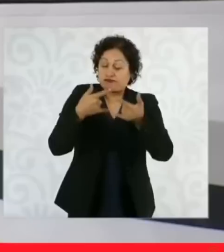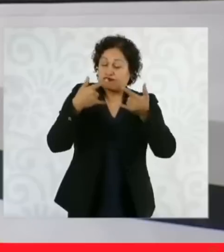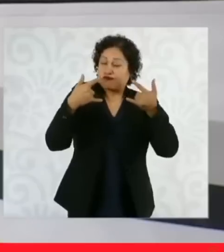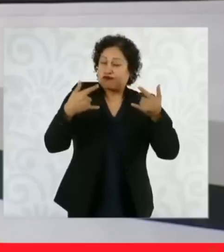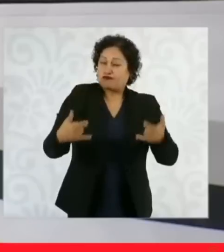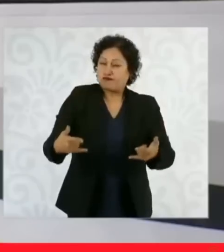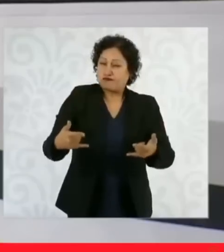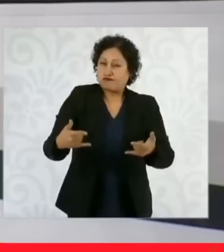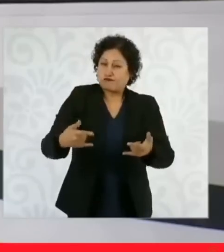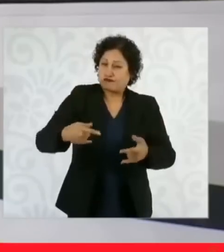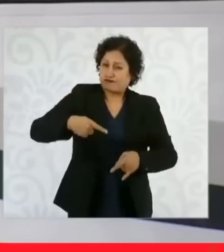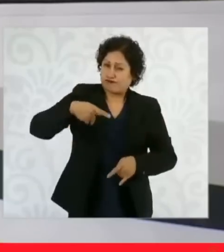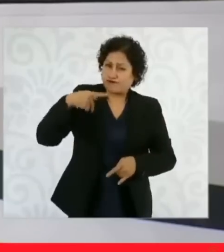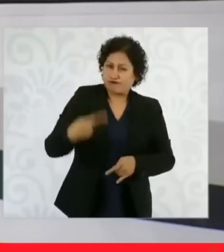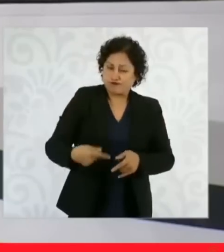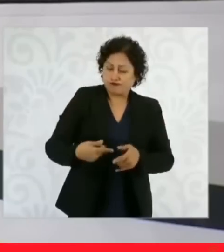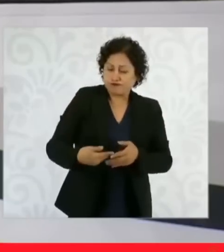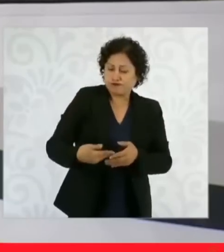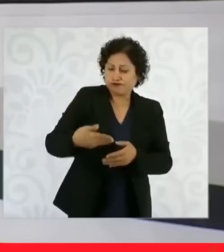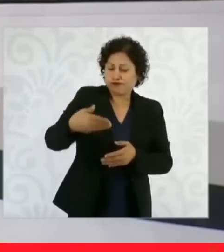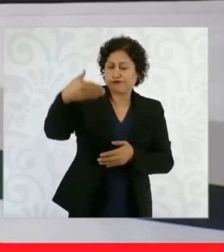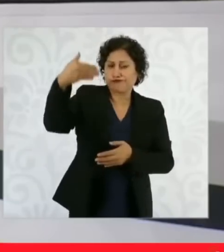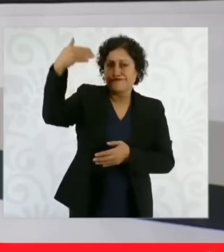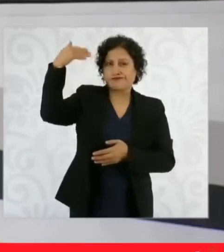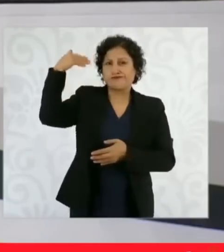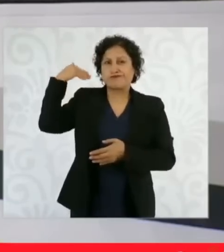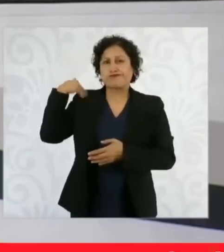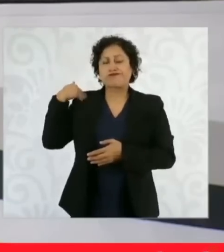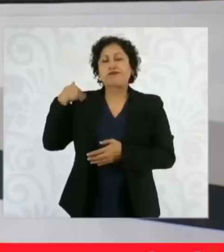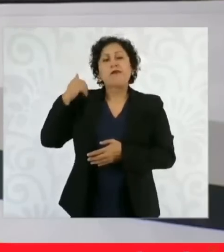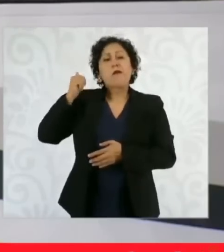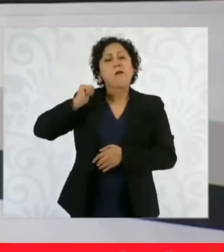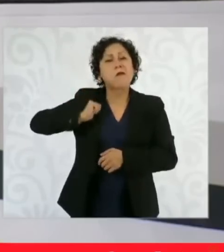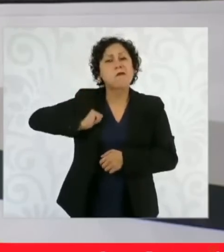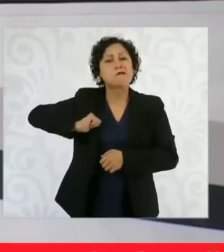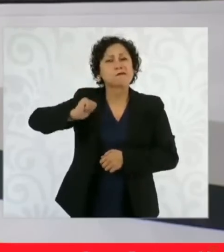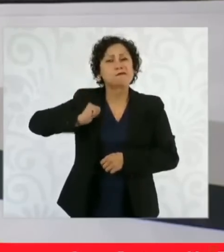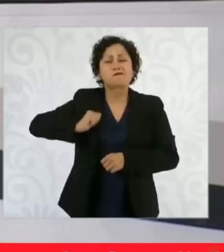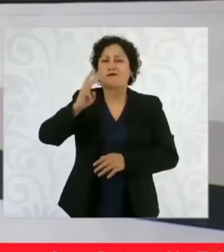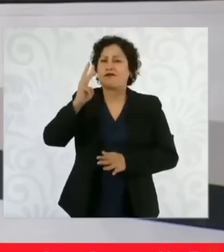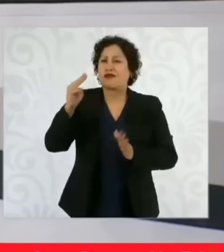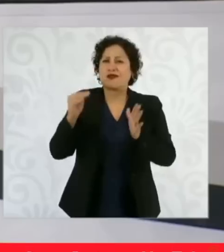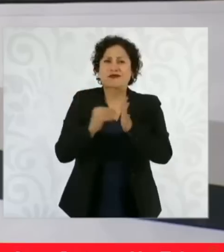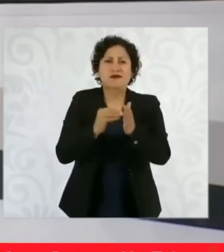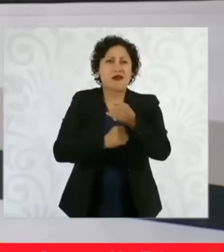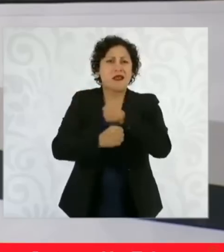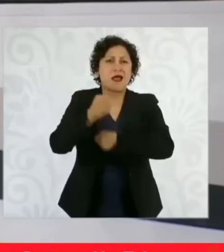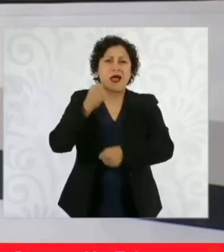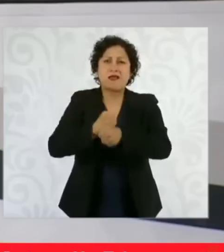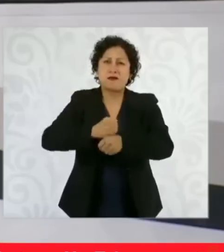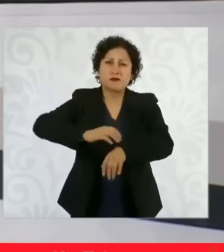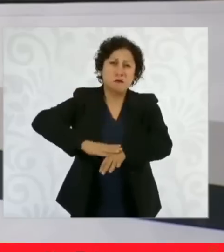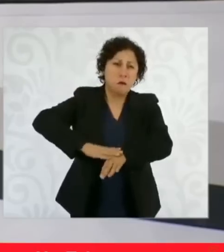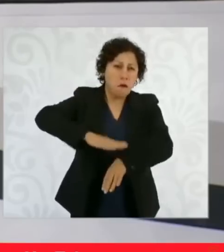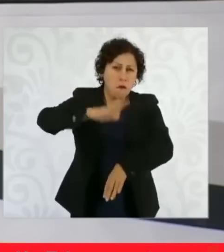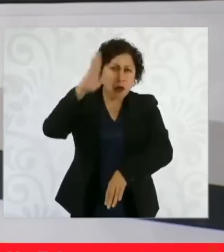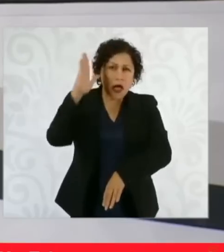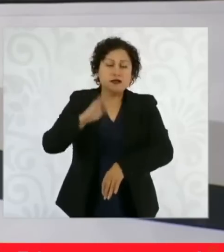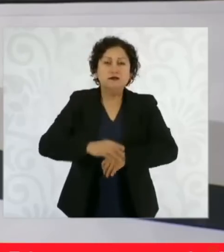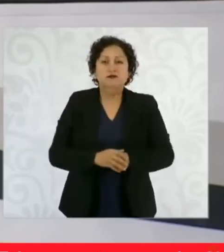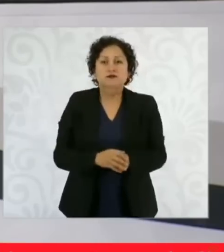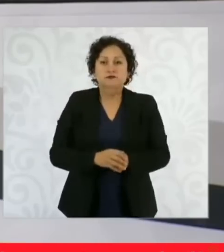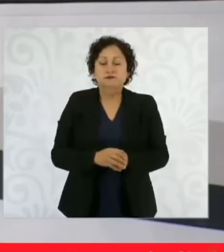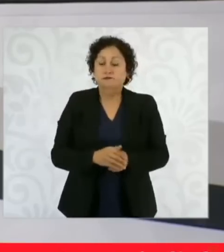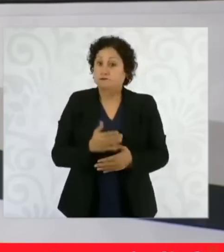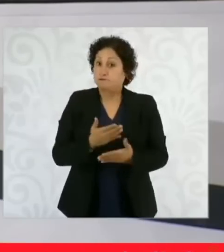remontan a más de 3000 años. Somos también, probablemente, el